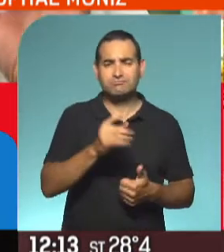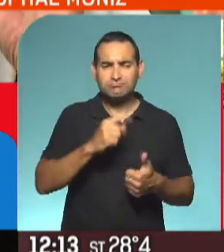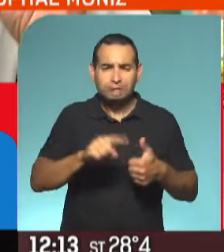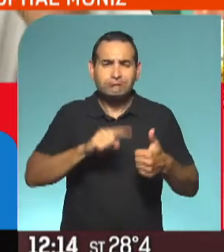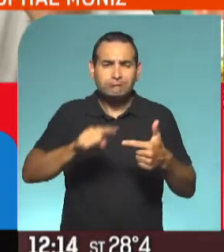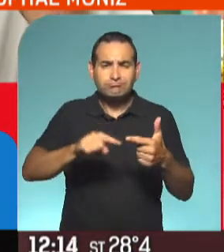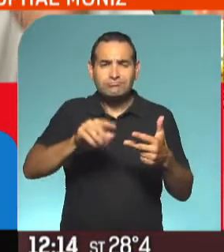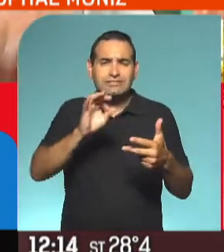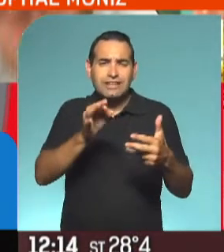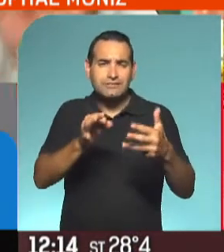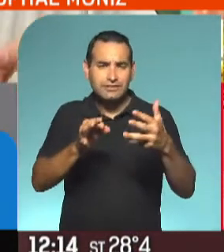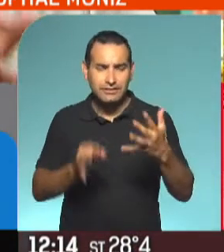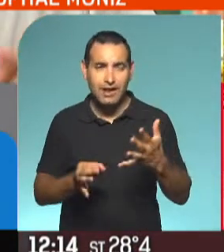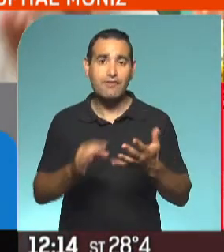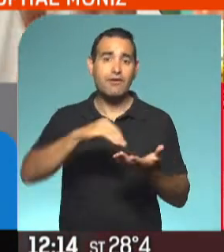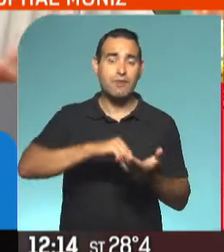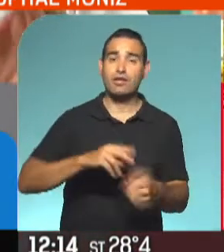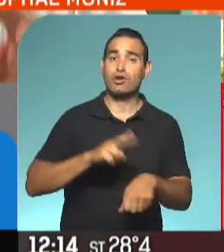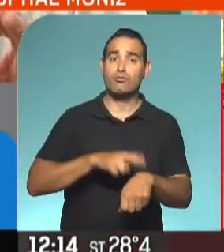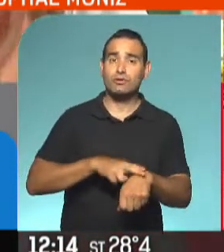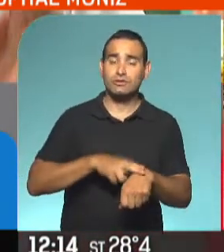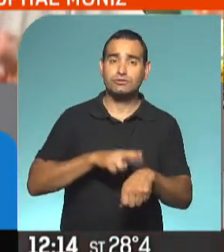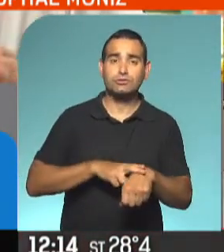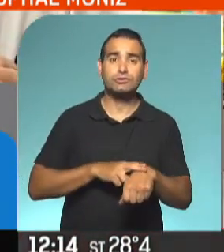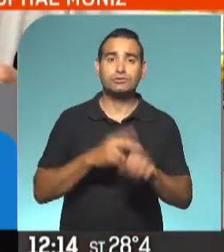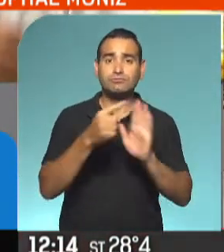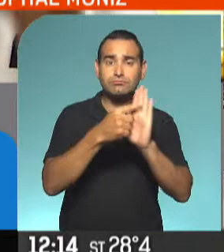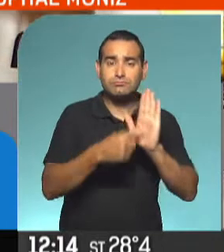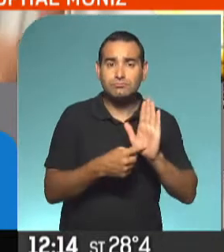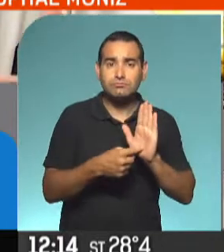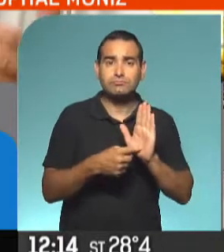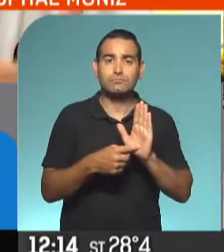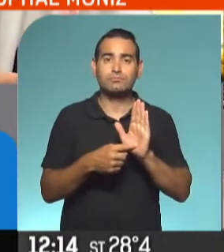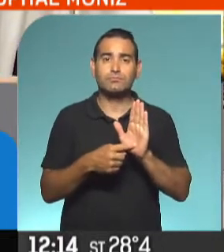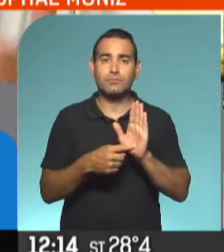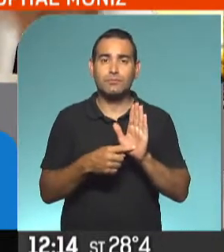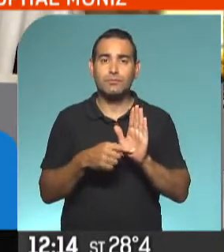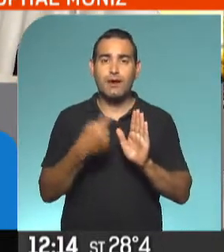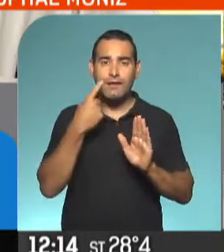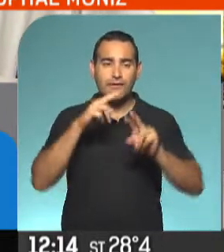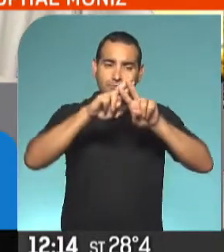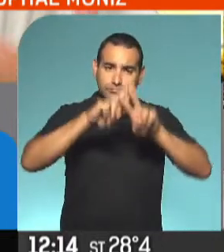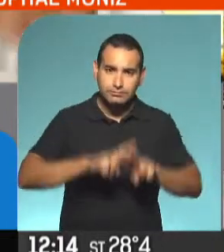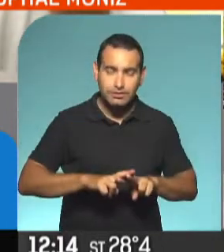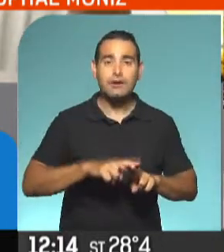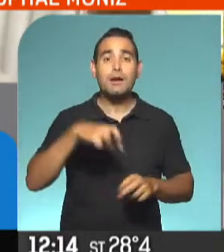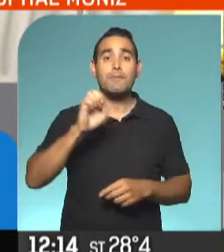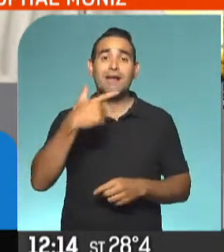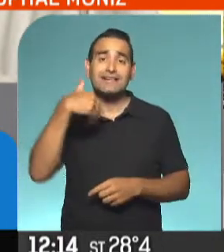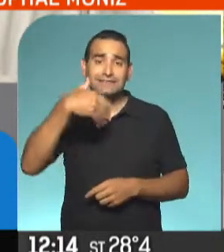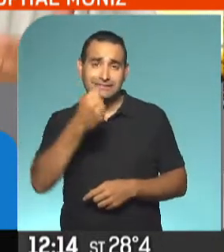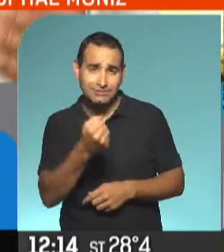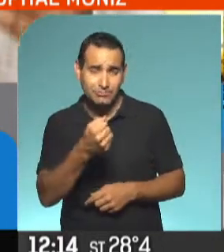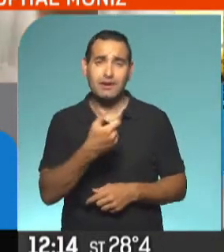con recomendaciones muy puntuales para poder utilizar y mejorar la evolución de pacientes, el plasma de convaleciente, el